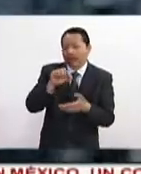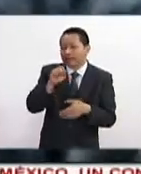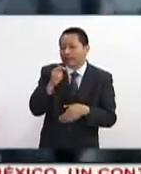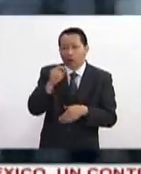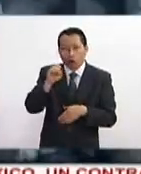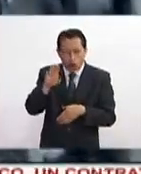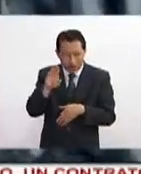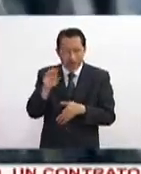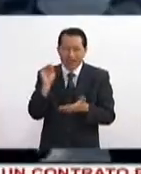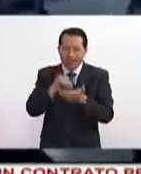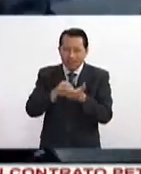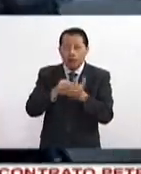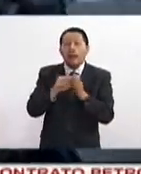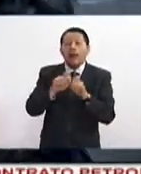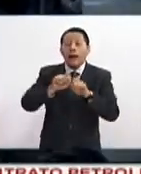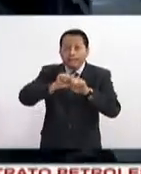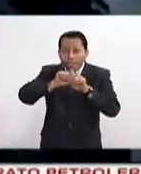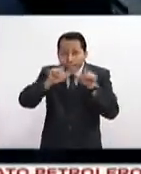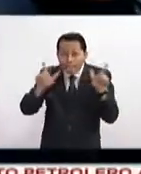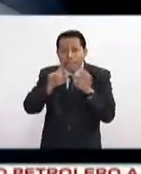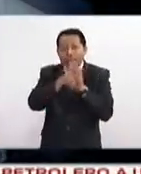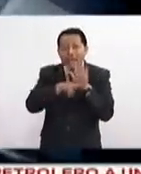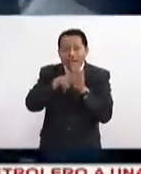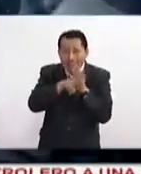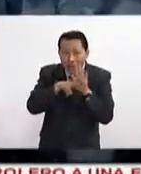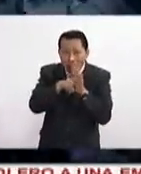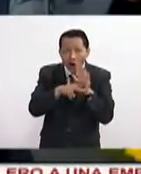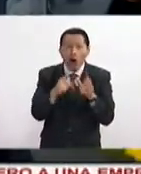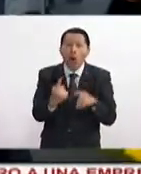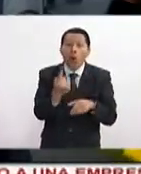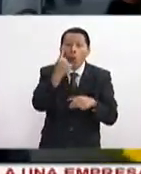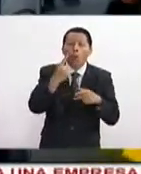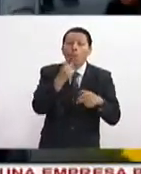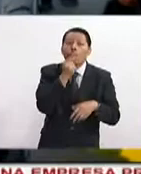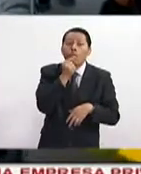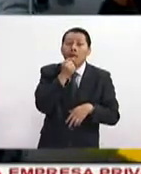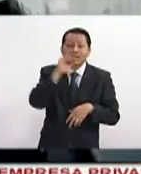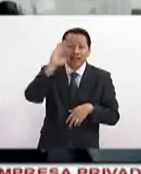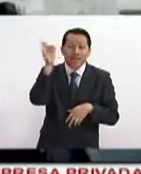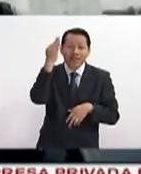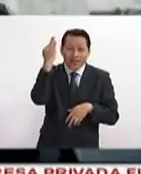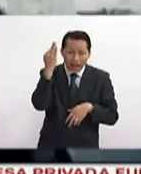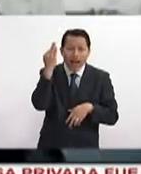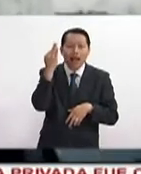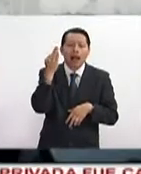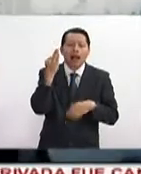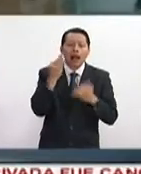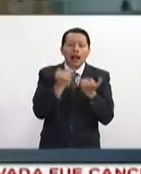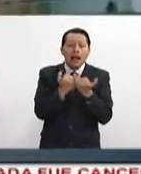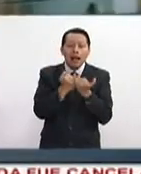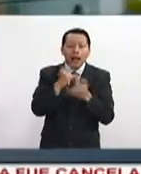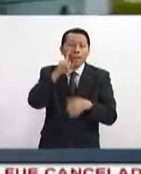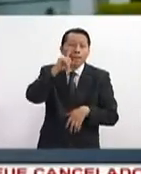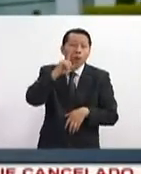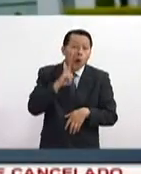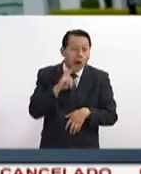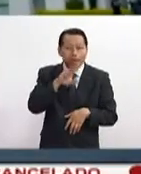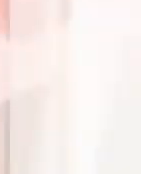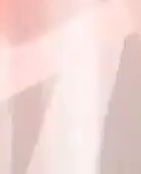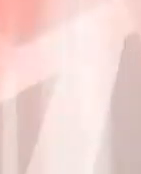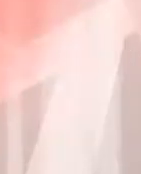Chong, compartió un video precisamente con la vida de un policía federal, una policía federal que también es madre de